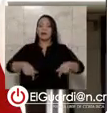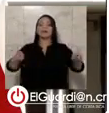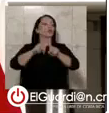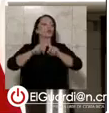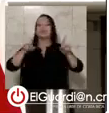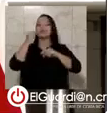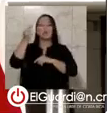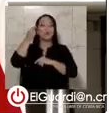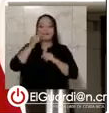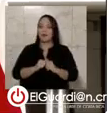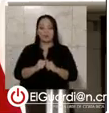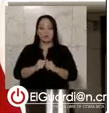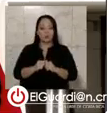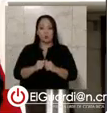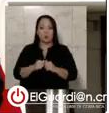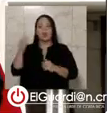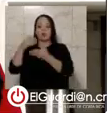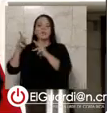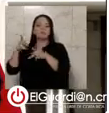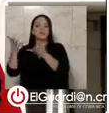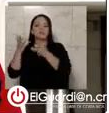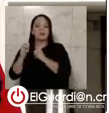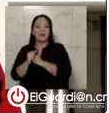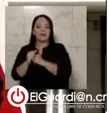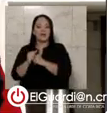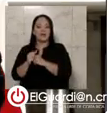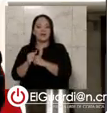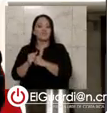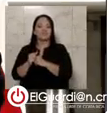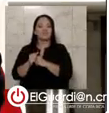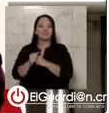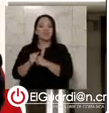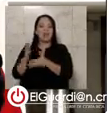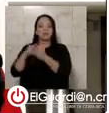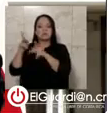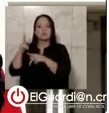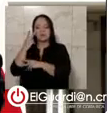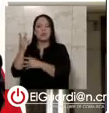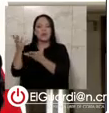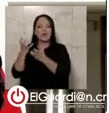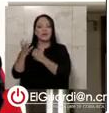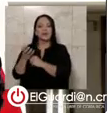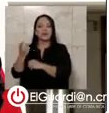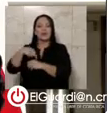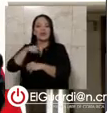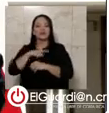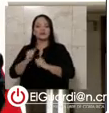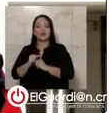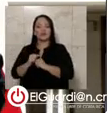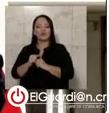querido. Yo sospecho, señor ministro, que hay gente que quiere que nos salgamos del negocio de